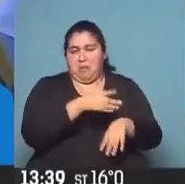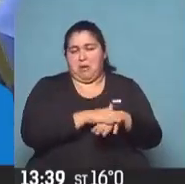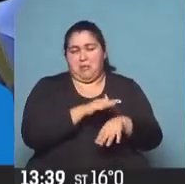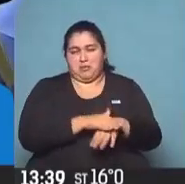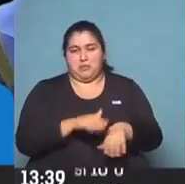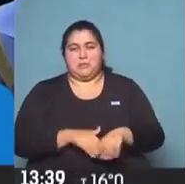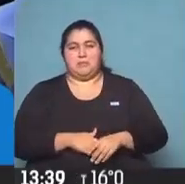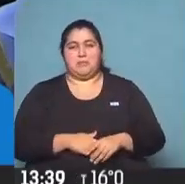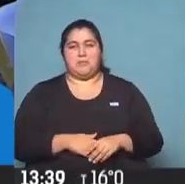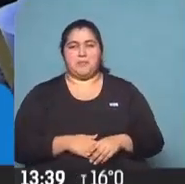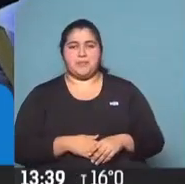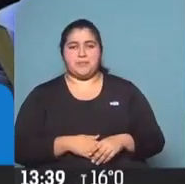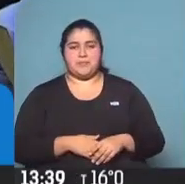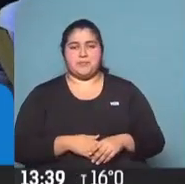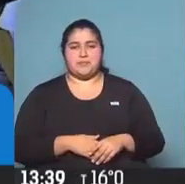bomba